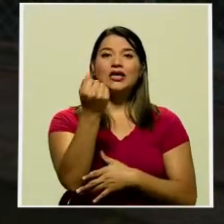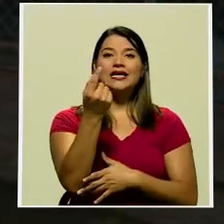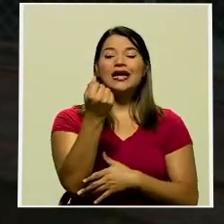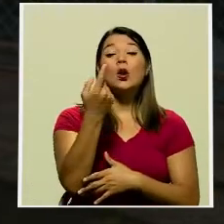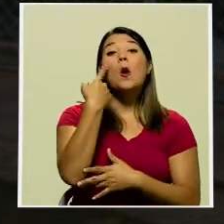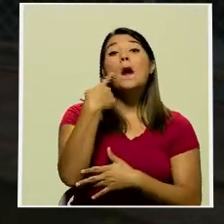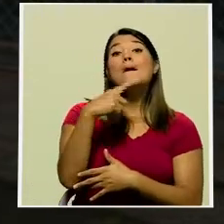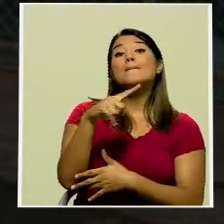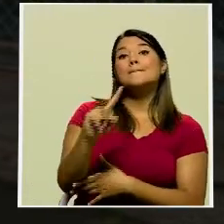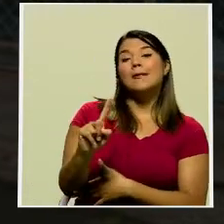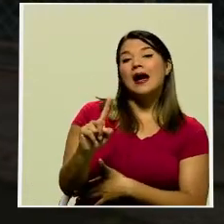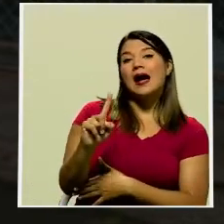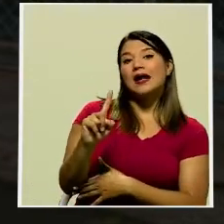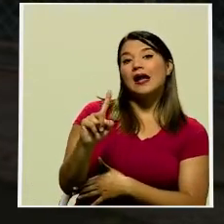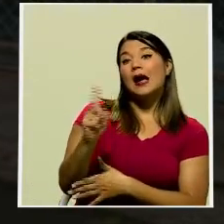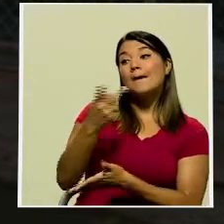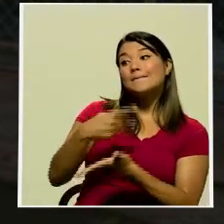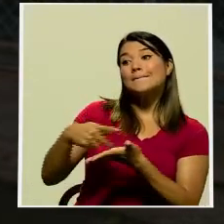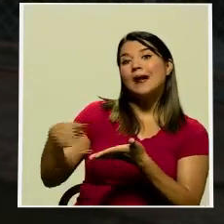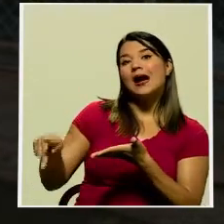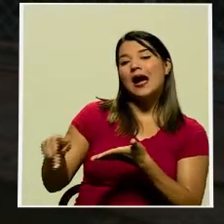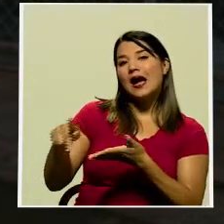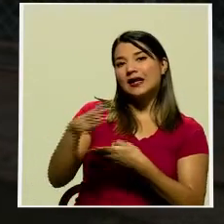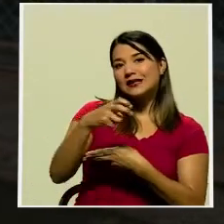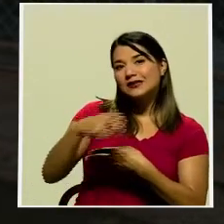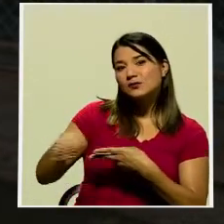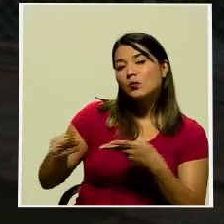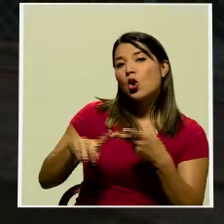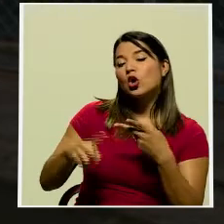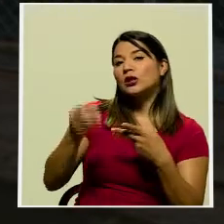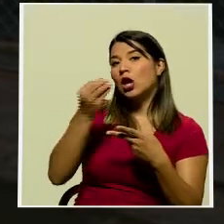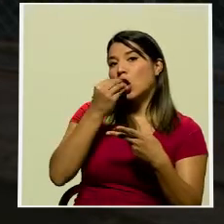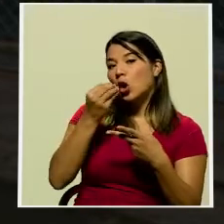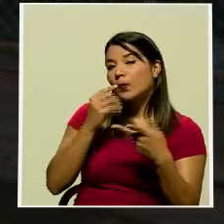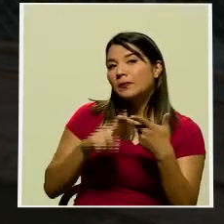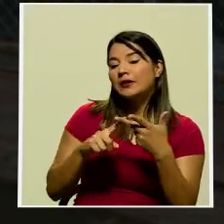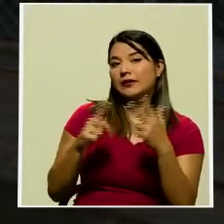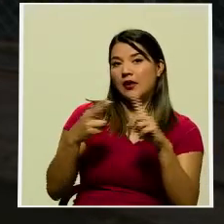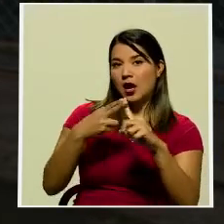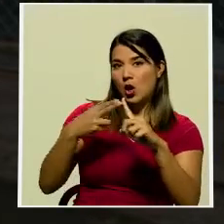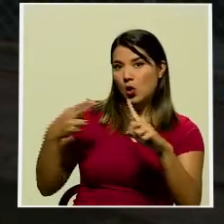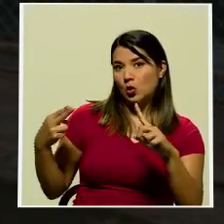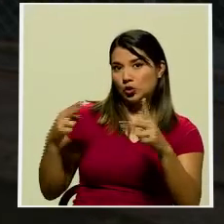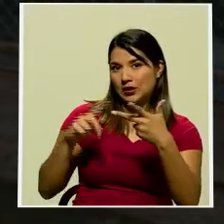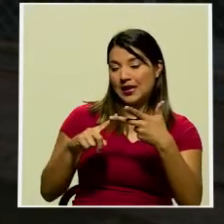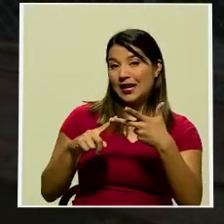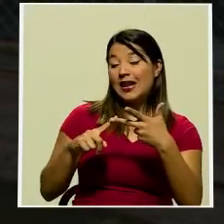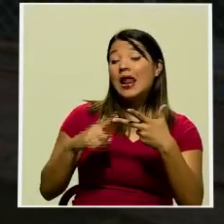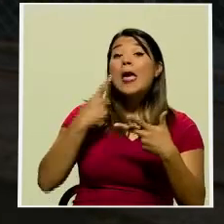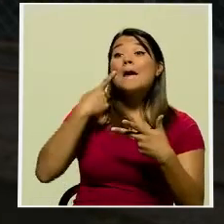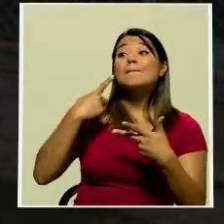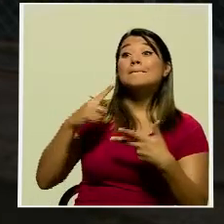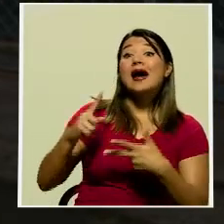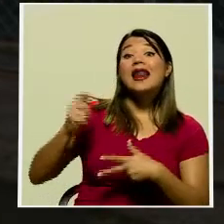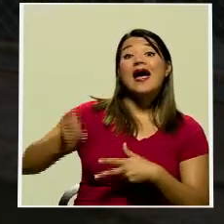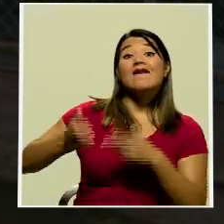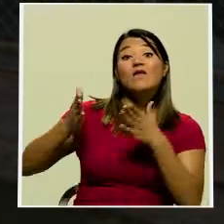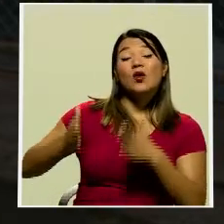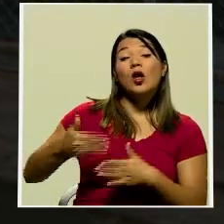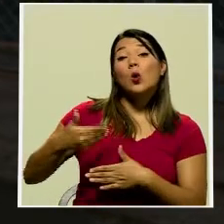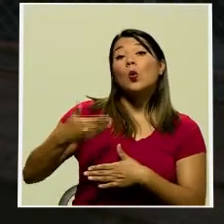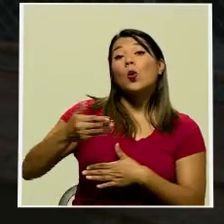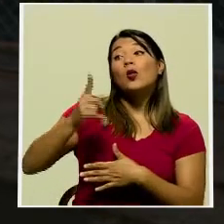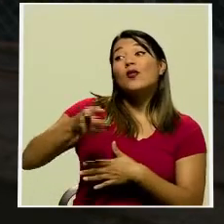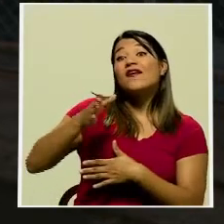para cubrir los viáticos cuando los procuradores, los abogados del Estado tienen que ir a audiencias,